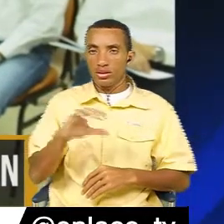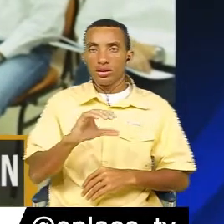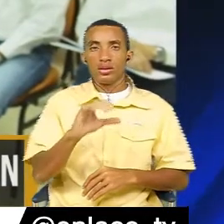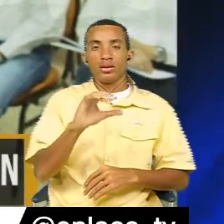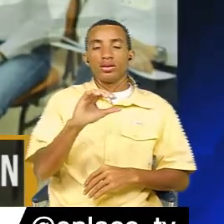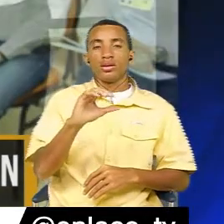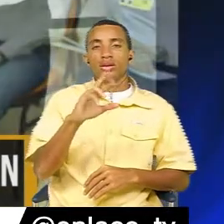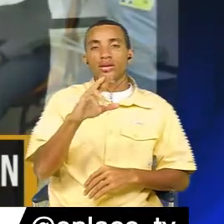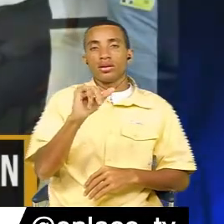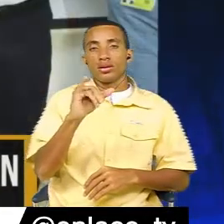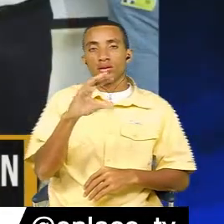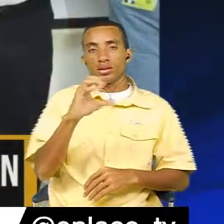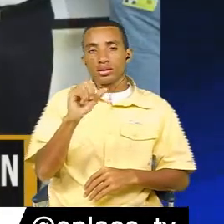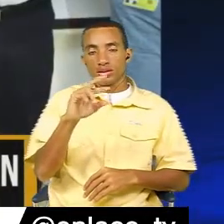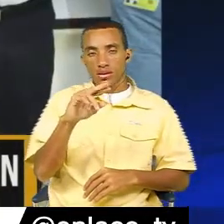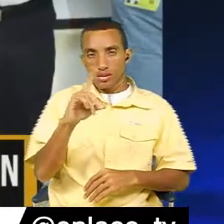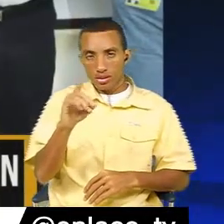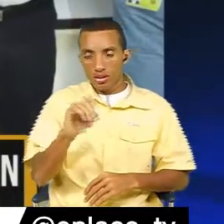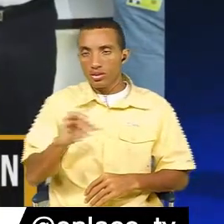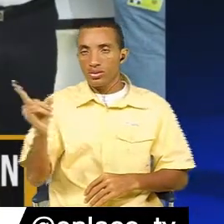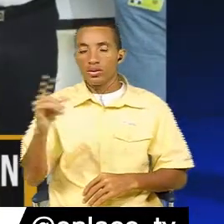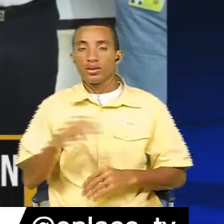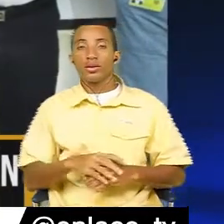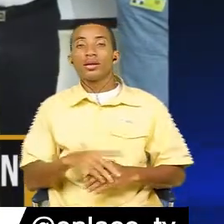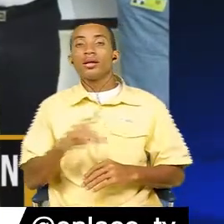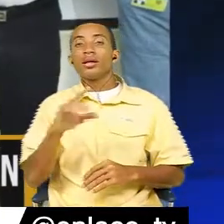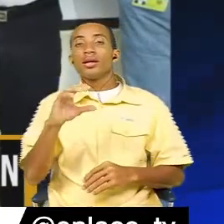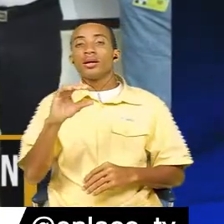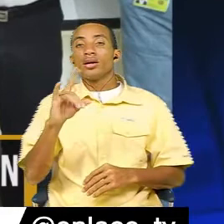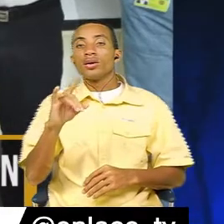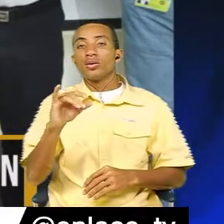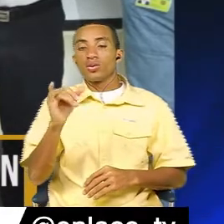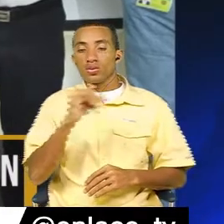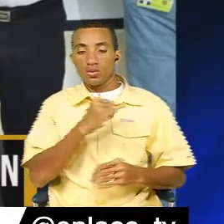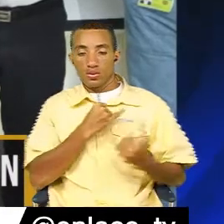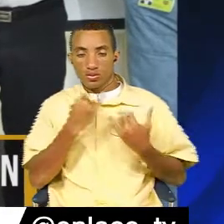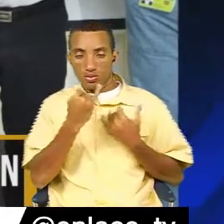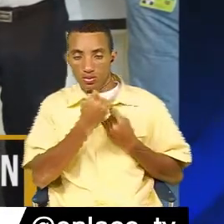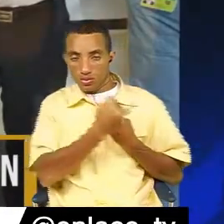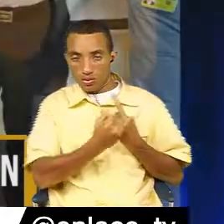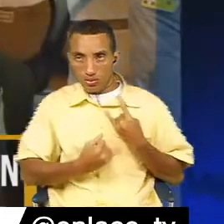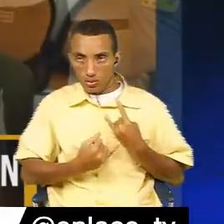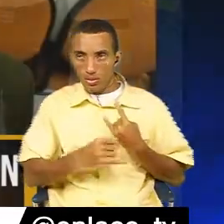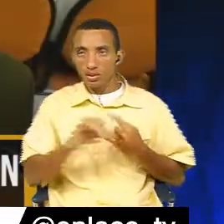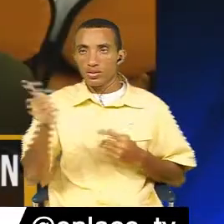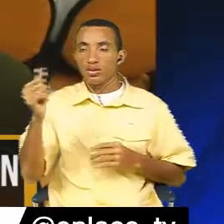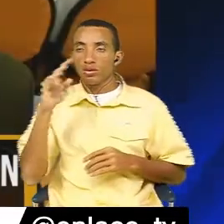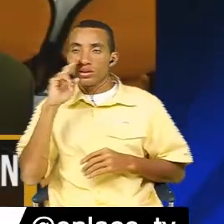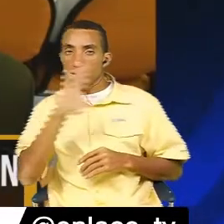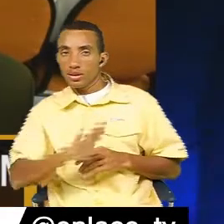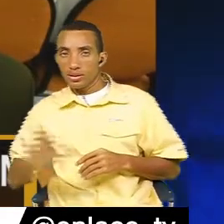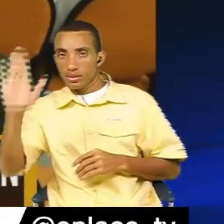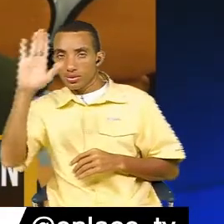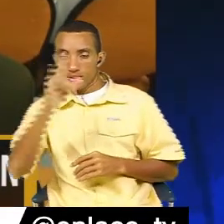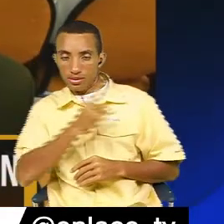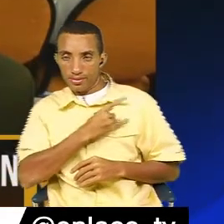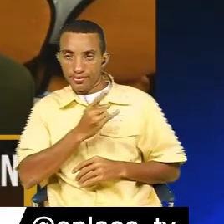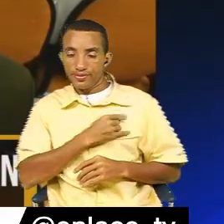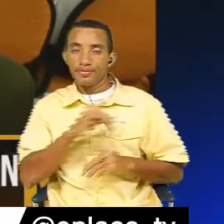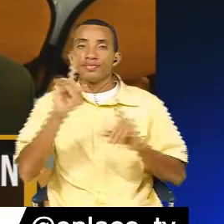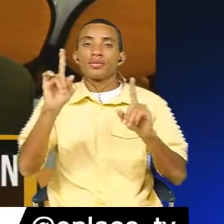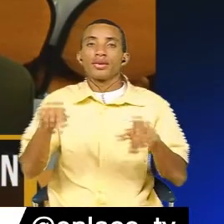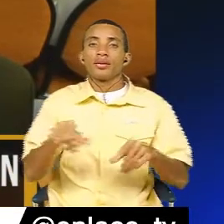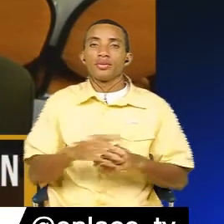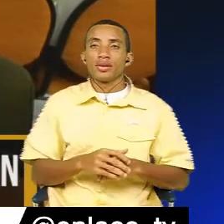Restrepo, María Catalina Jiménez de la UIS y Carlos Felipe Forigua y Rodrigo Arenas Tobos de la Nacional fueron los ganadores de la categoría innovadora de la